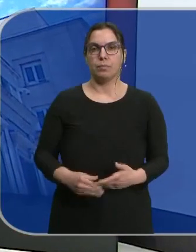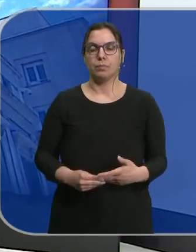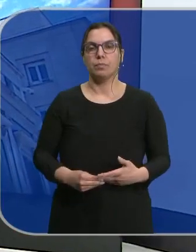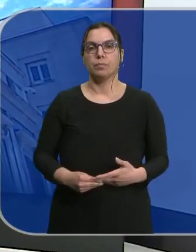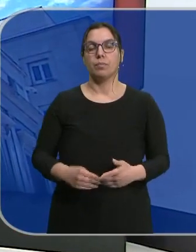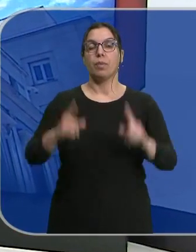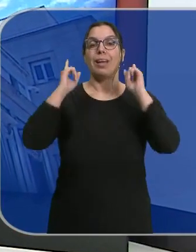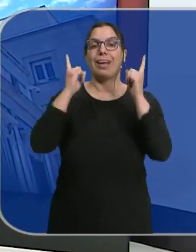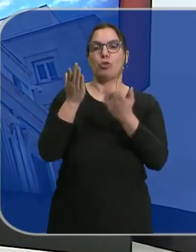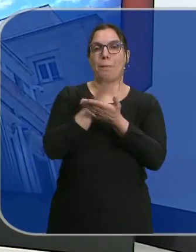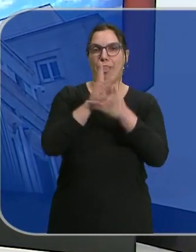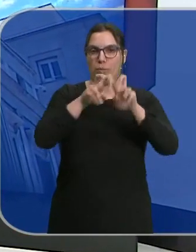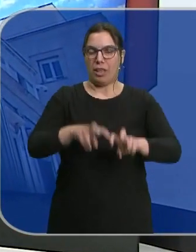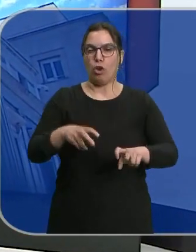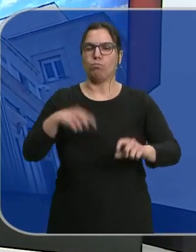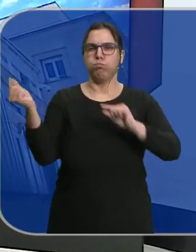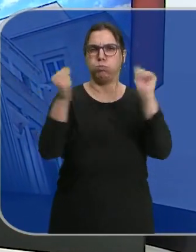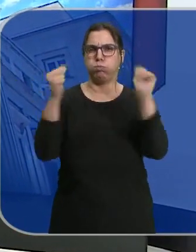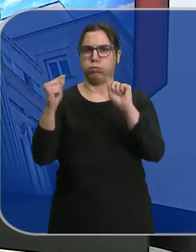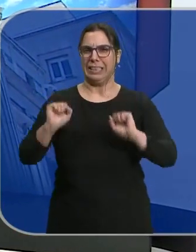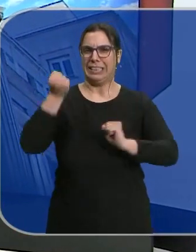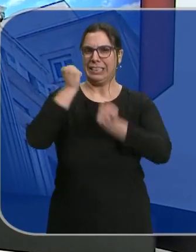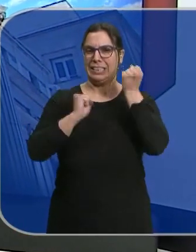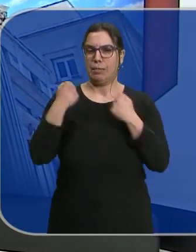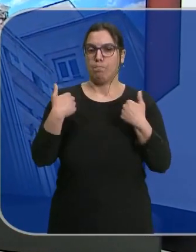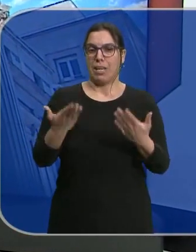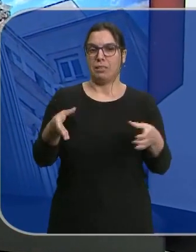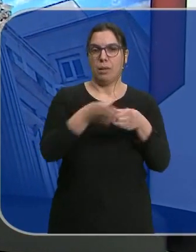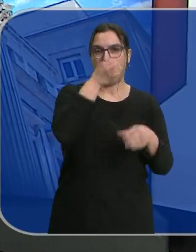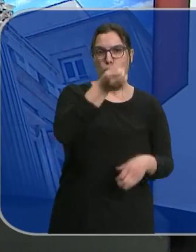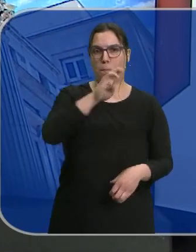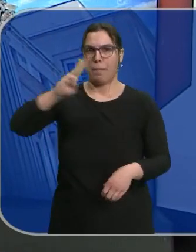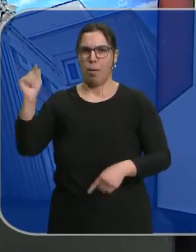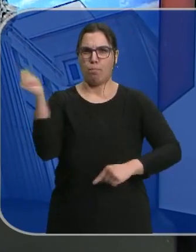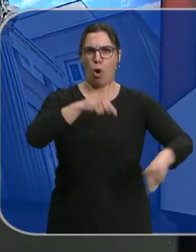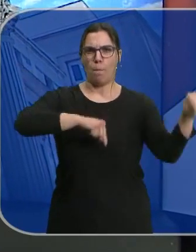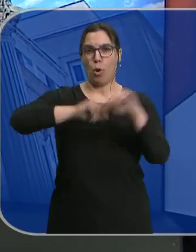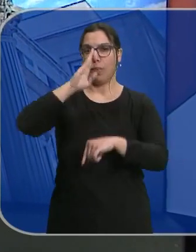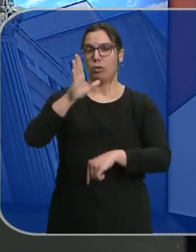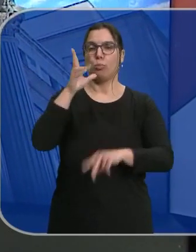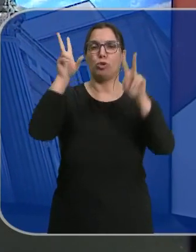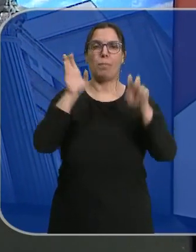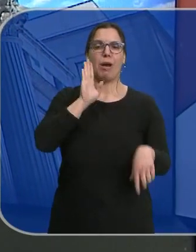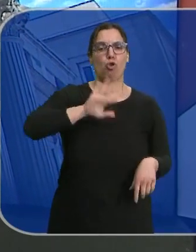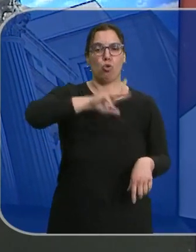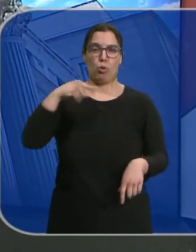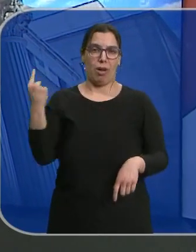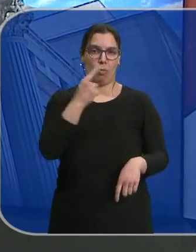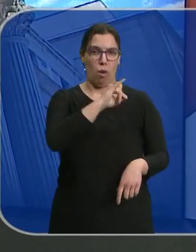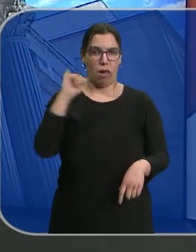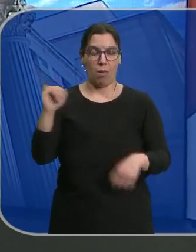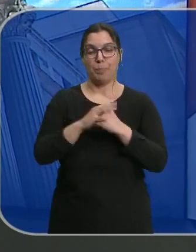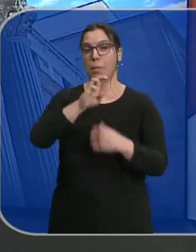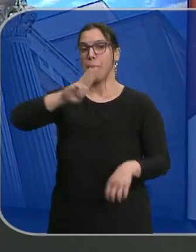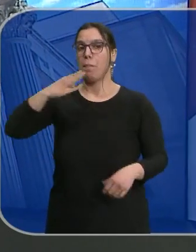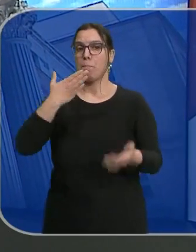El caso mediador aumenta la tensión entre los principales partidos que no cesan en sus ataques directos por los casos de corrupción que acumula cada uno. El